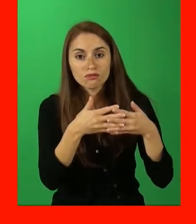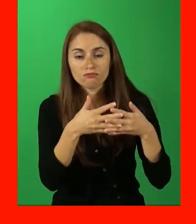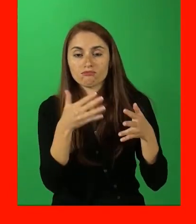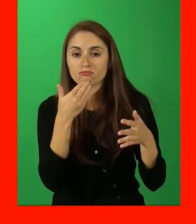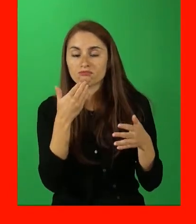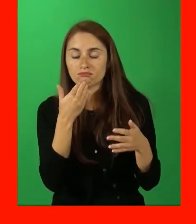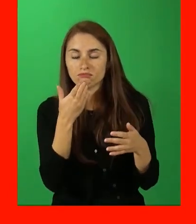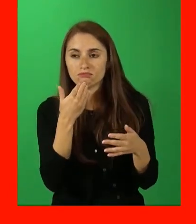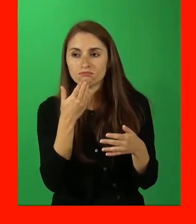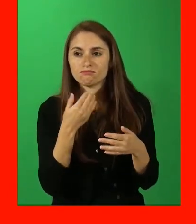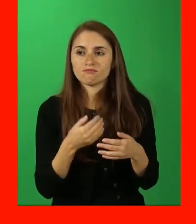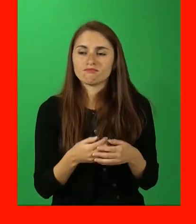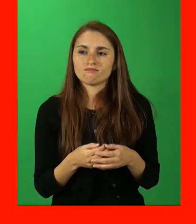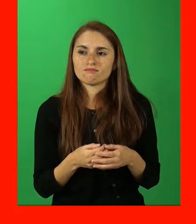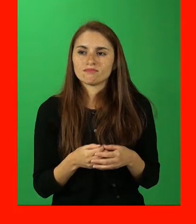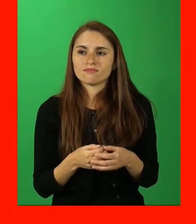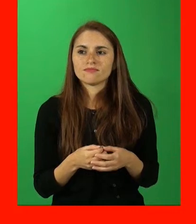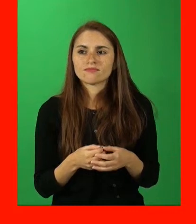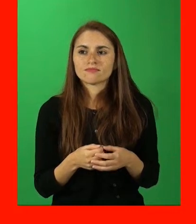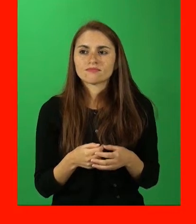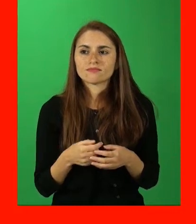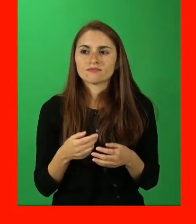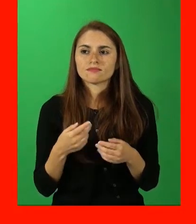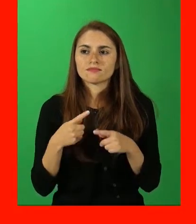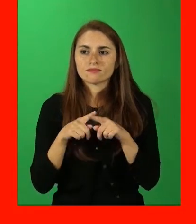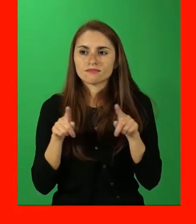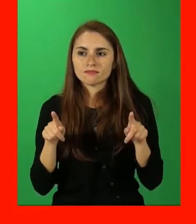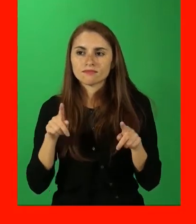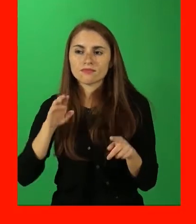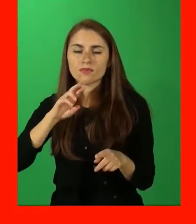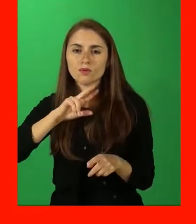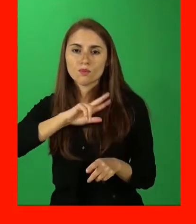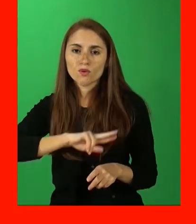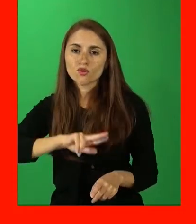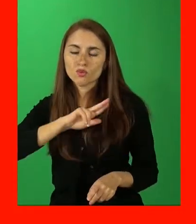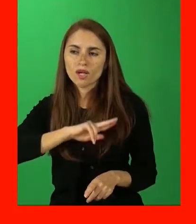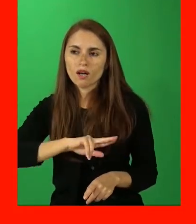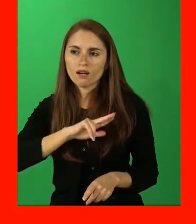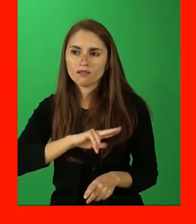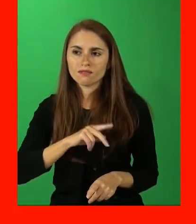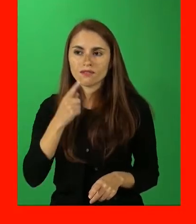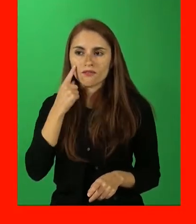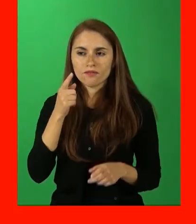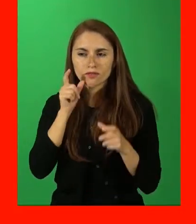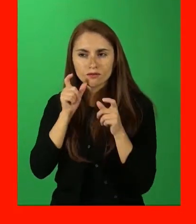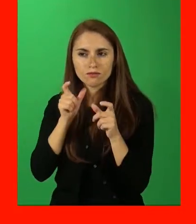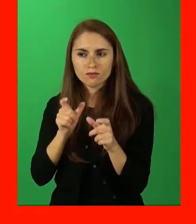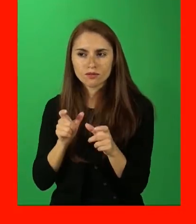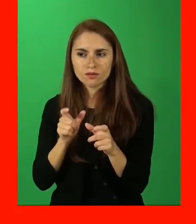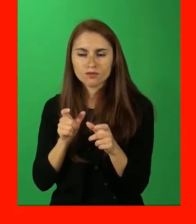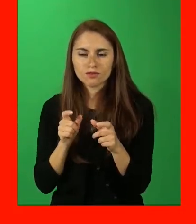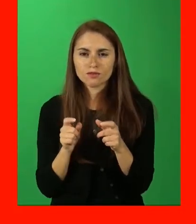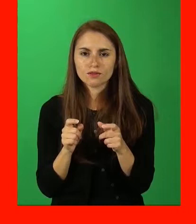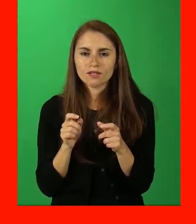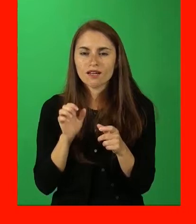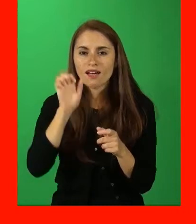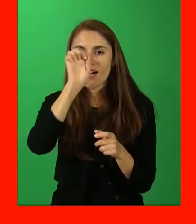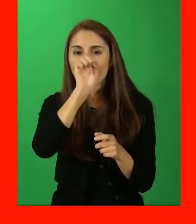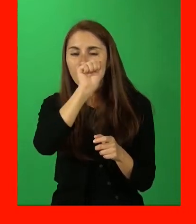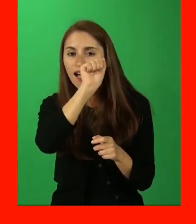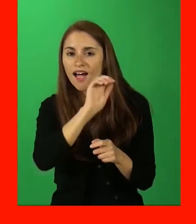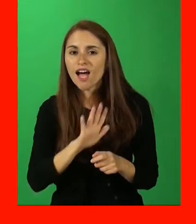acaso, y Portugal. Si se dan cuenta, Portugal domina principalmente en África,